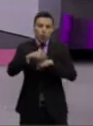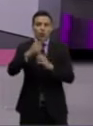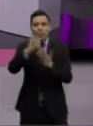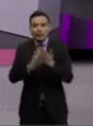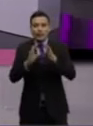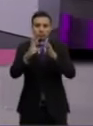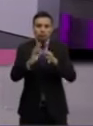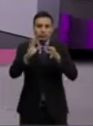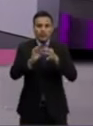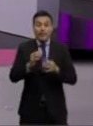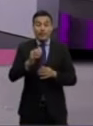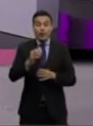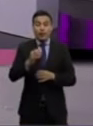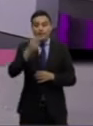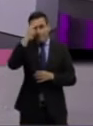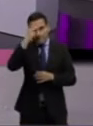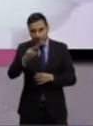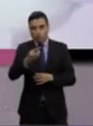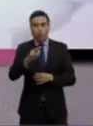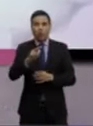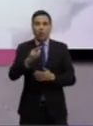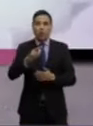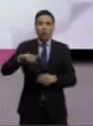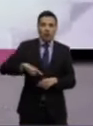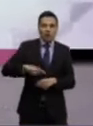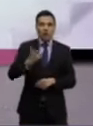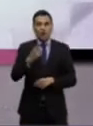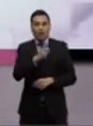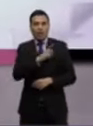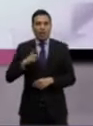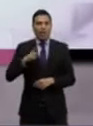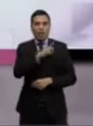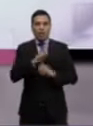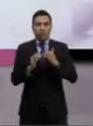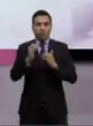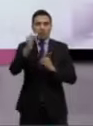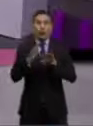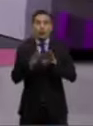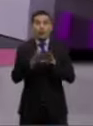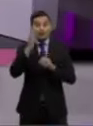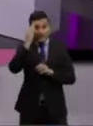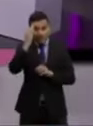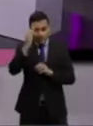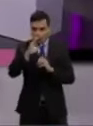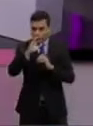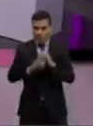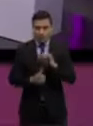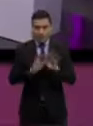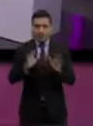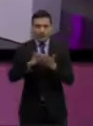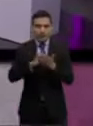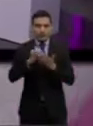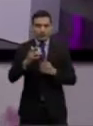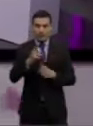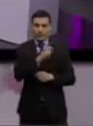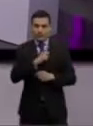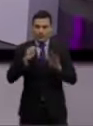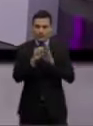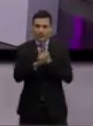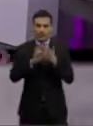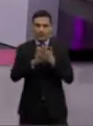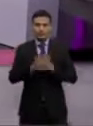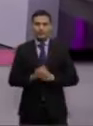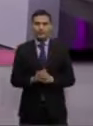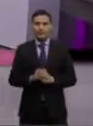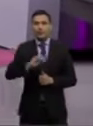sigues endeudando al país más que los anteriores Peña Nieto. Tiempo. Y no aguantamos la corrupción, tiempo. Deberían ya estar en la cárcel. Por favor, gracias. Deberían estar en la cárcel. Julián,